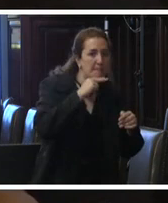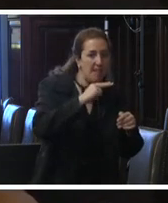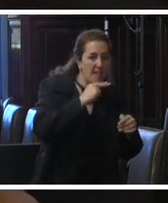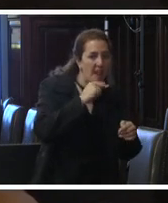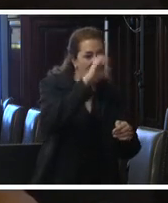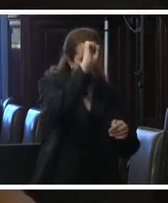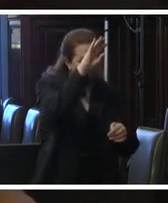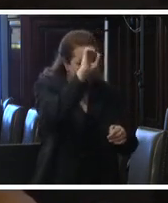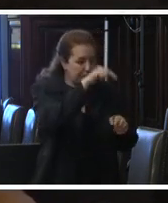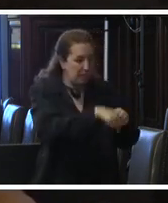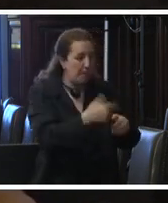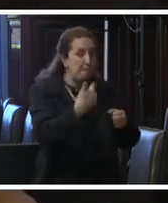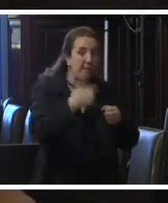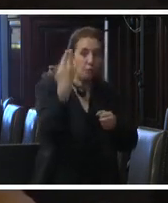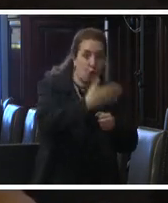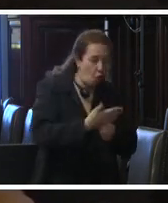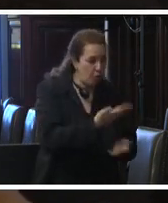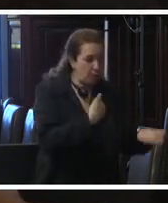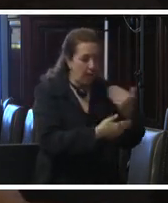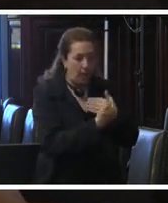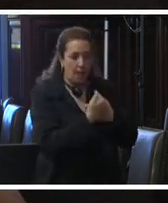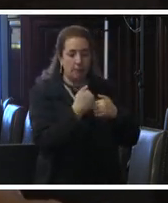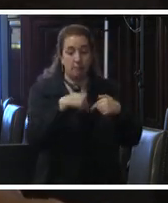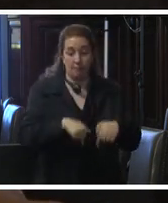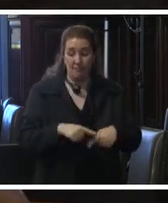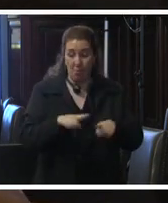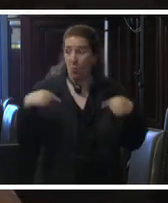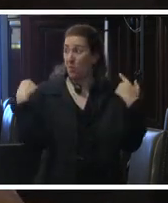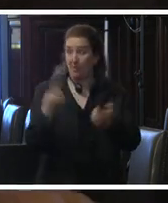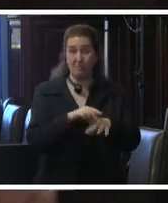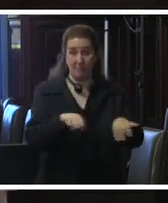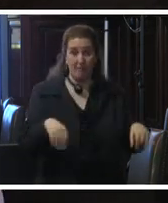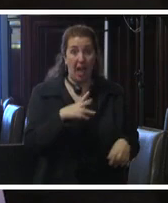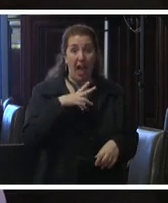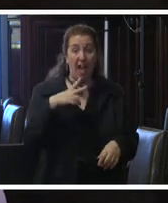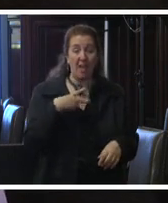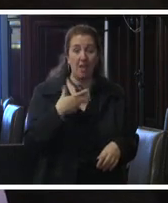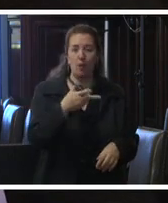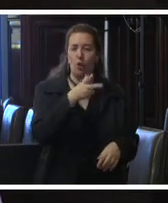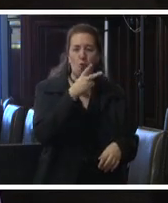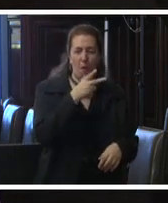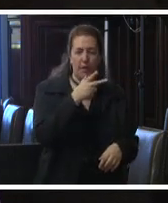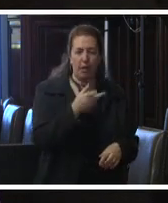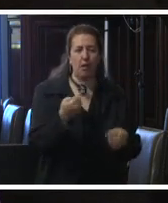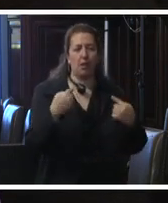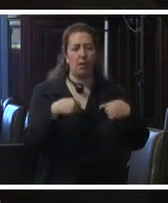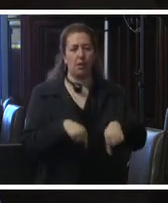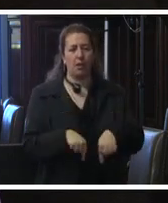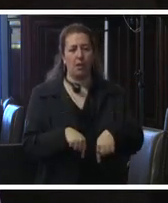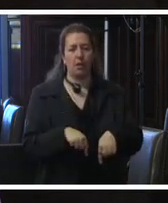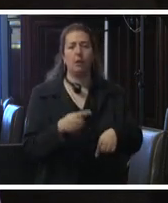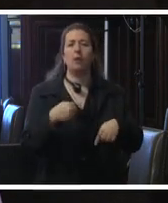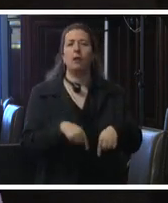en nuestros territorios existe este tipo de minería, que es el cobre. Nosotros hemos estado defendiendo y